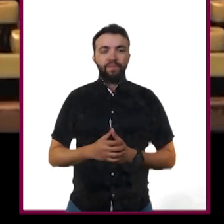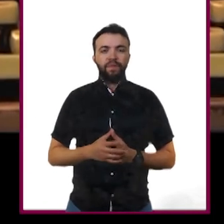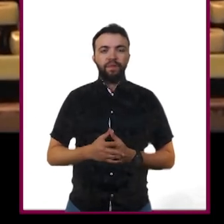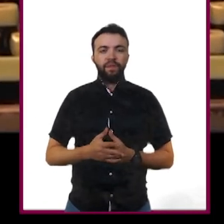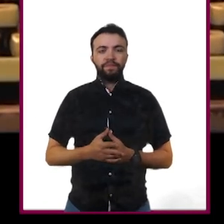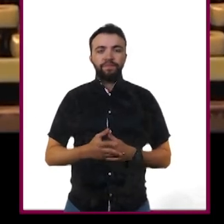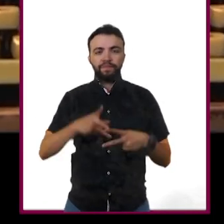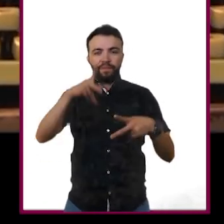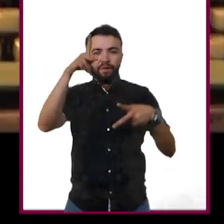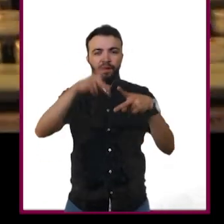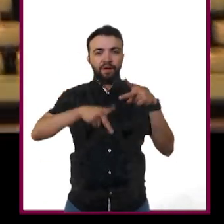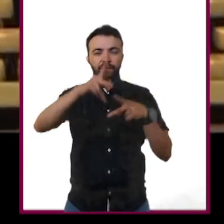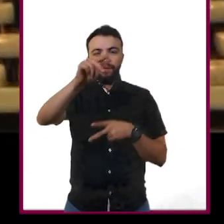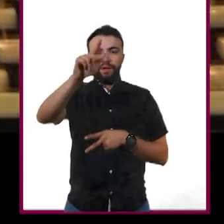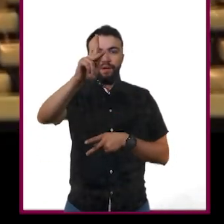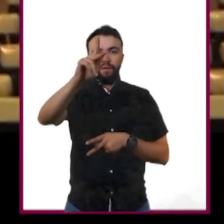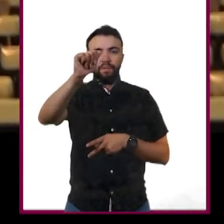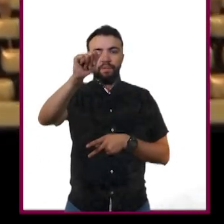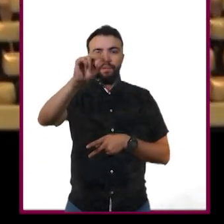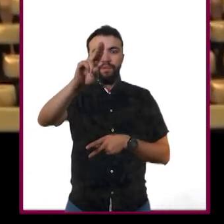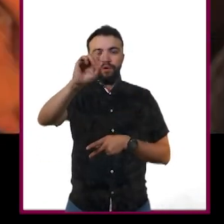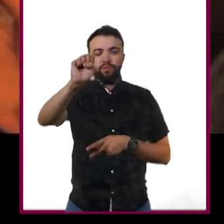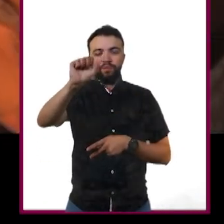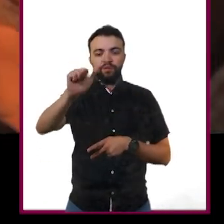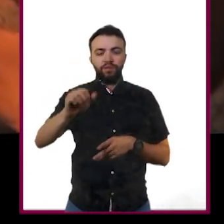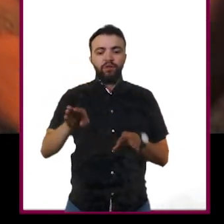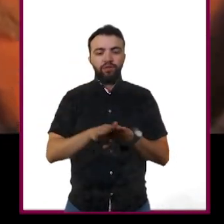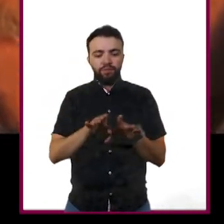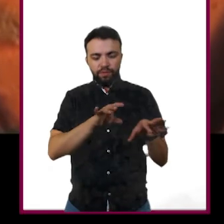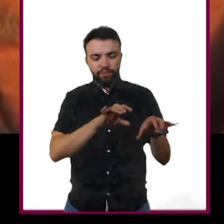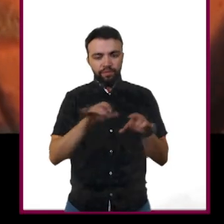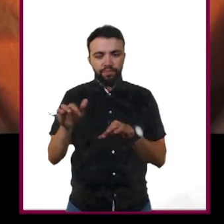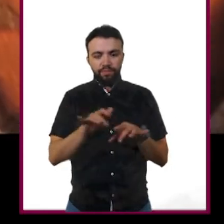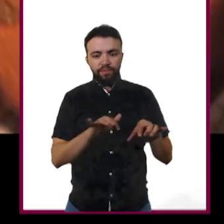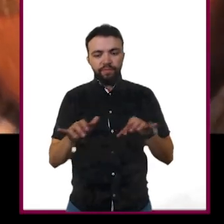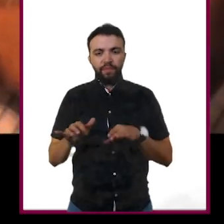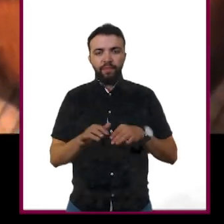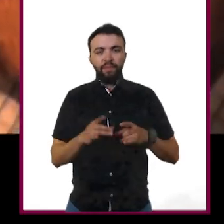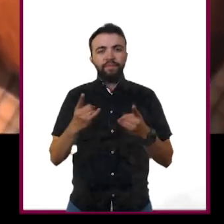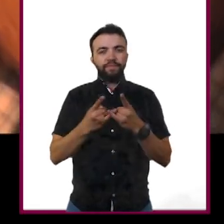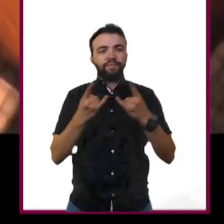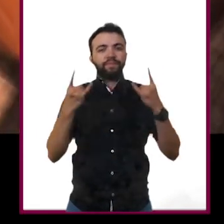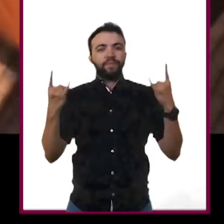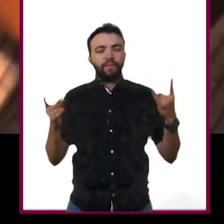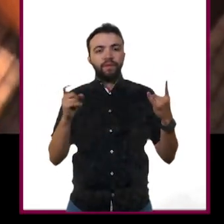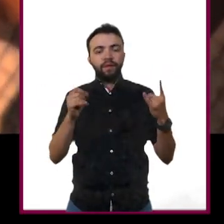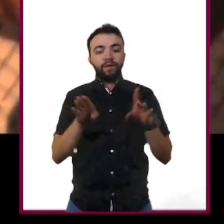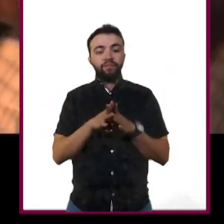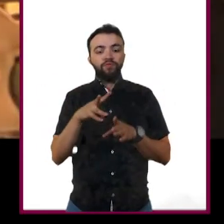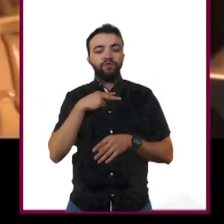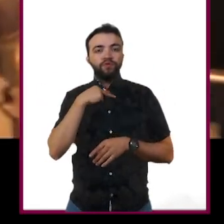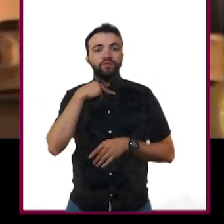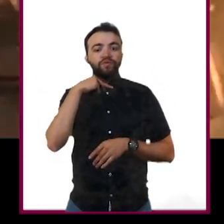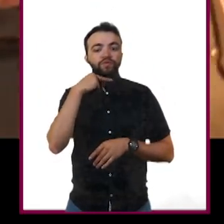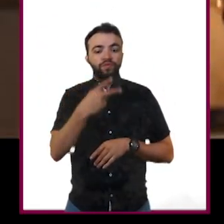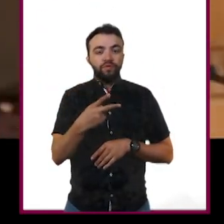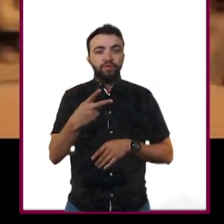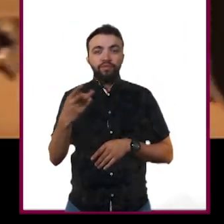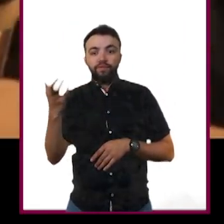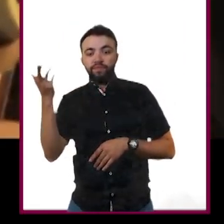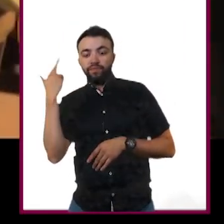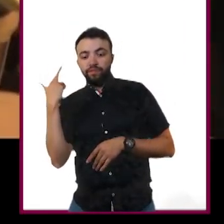Pausa es una obra en video que parte de contar historias contadas oralmente a un escribano. La historia pasa por la boca del narrador, por el